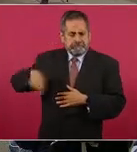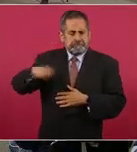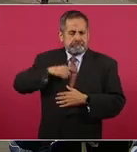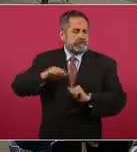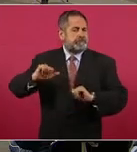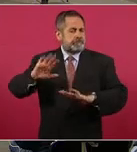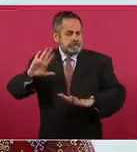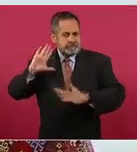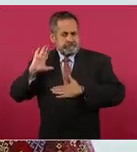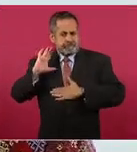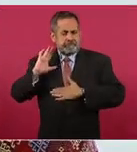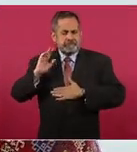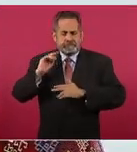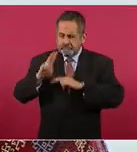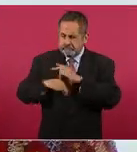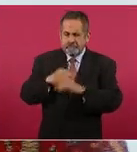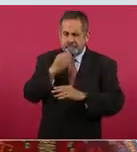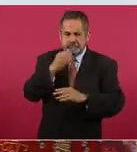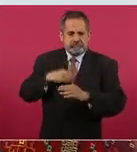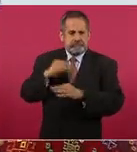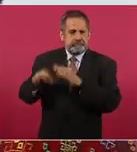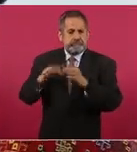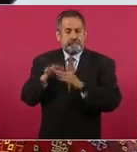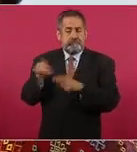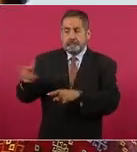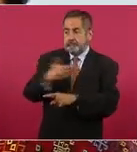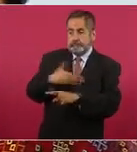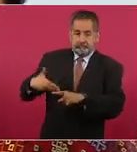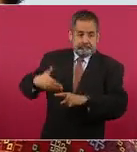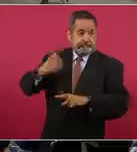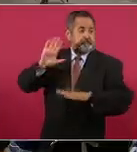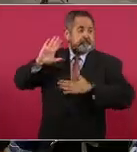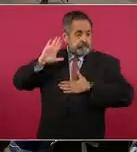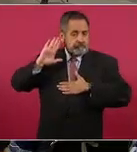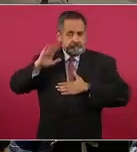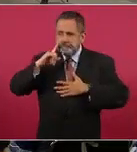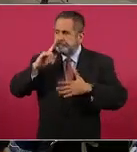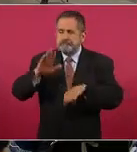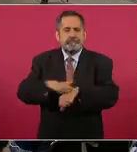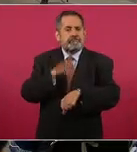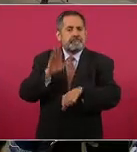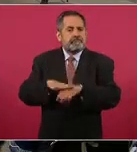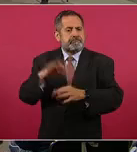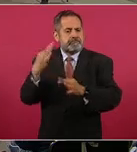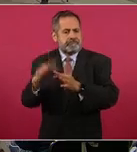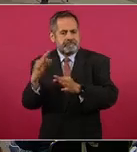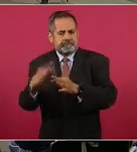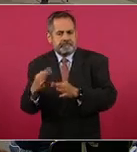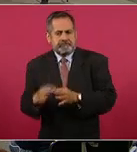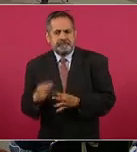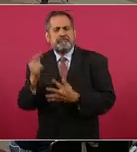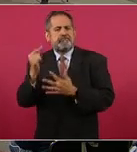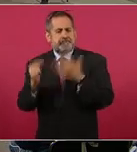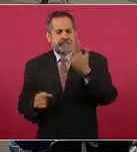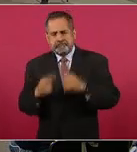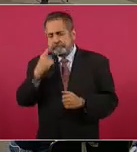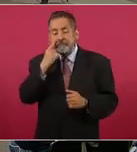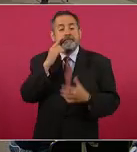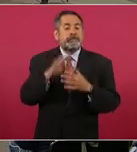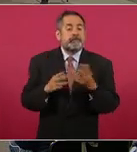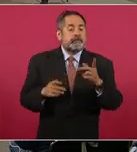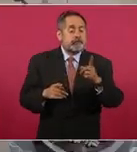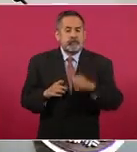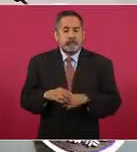compromisos, que fueron compromisos de campaña del presidente y que se están cumpliendo cabalmente. El primerito es, no